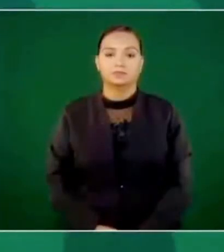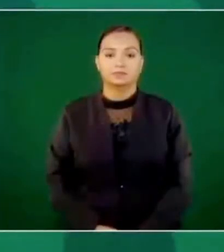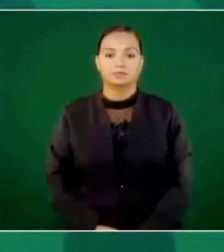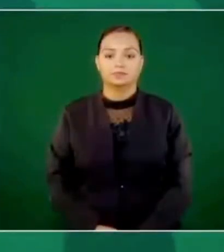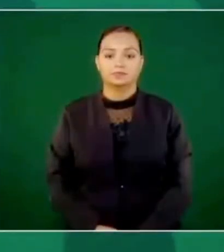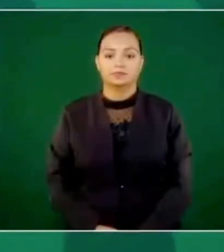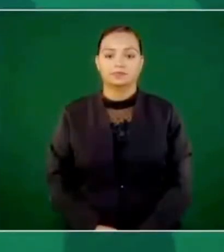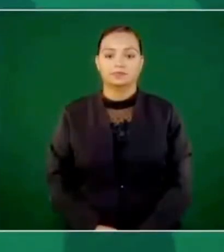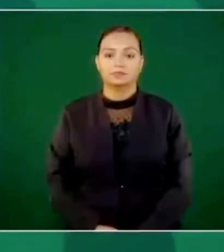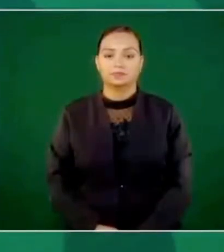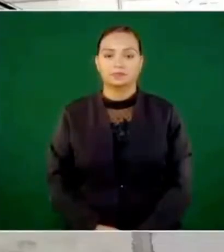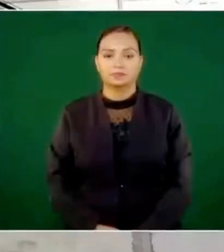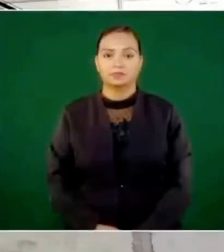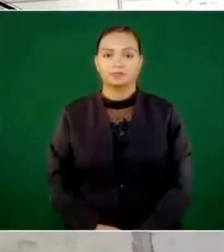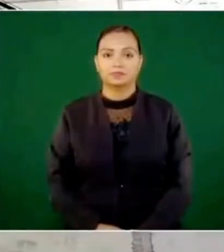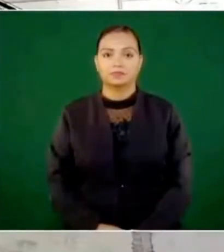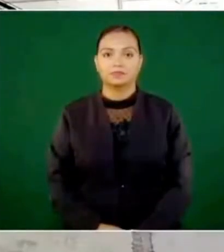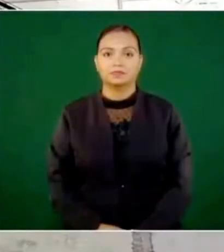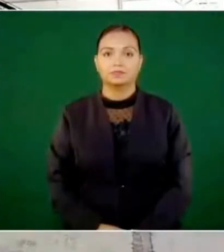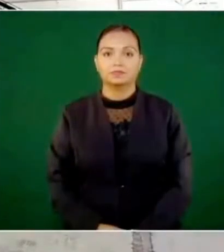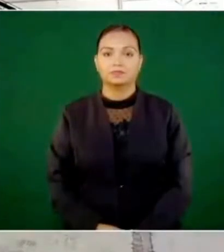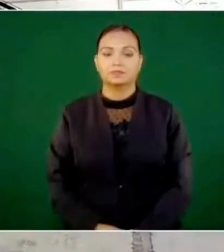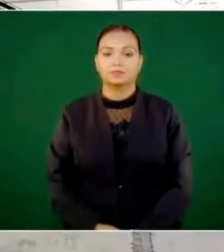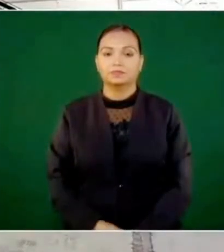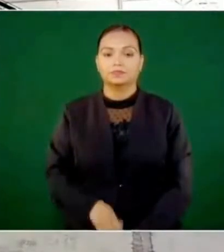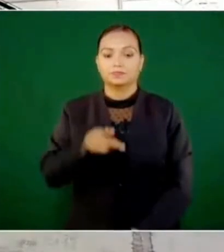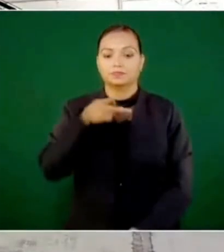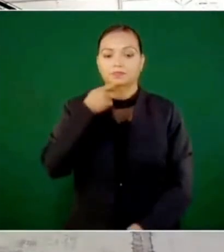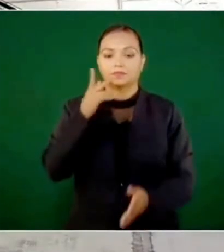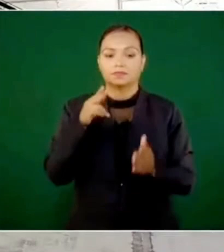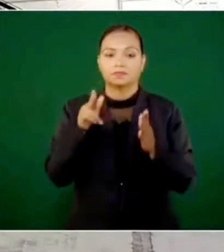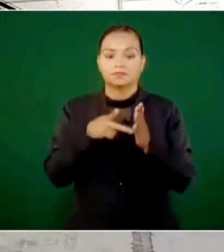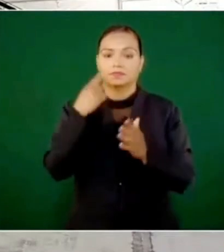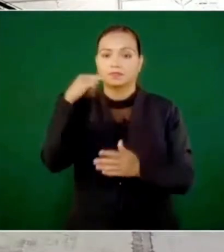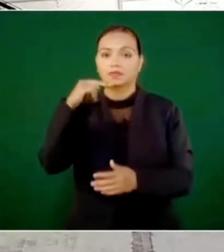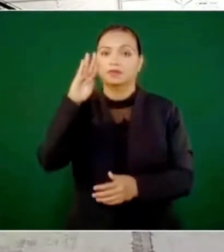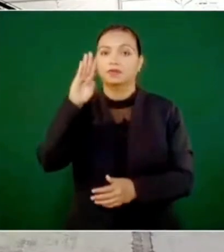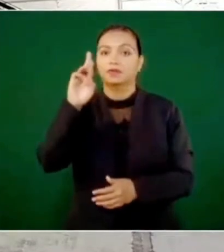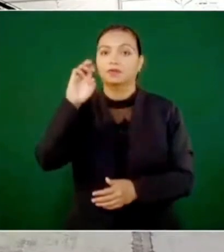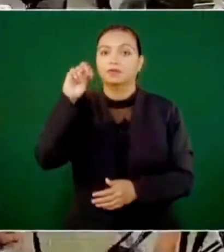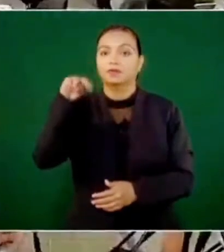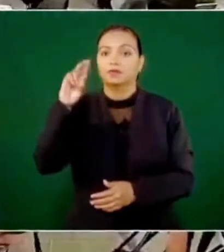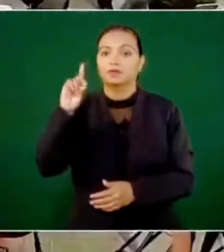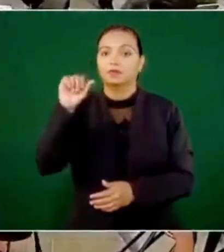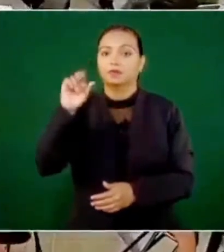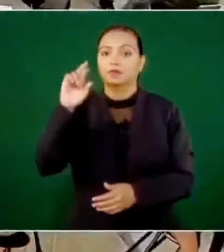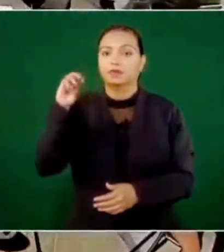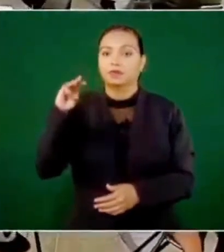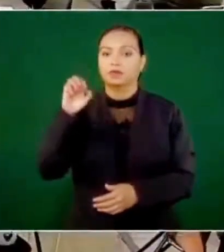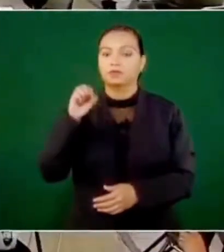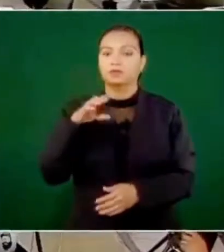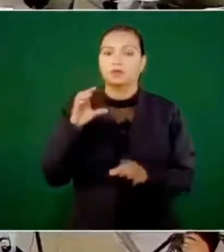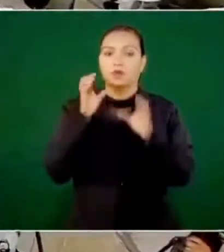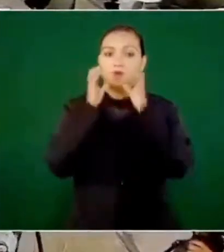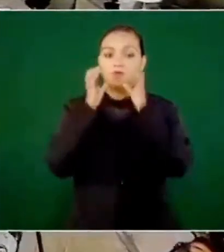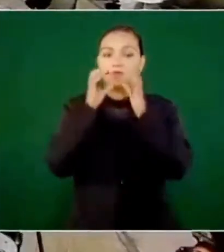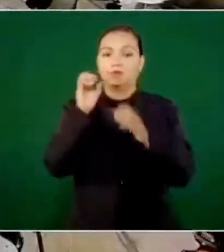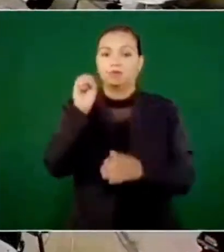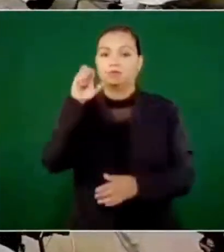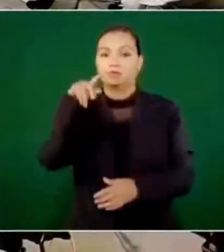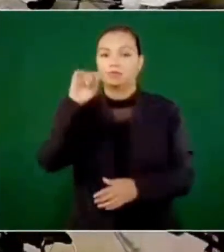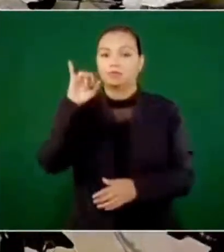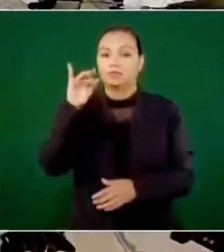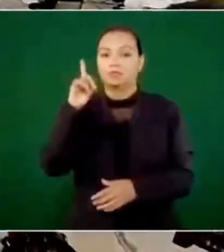eres de aquí, de Tamaulipas? De Tamaulipas. Mi nombre es Brenda Ramos, de los medios de comunicación Sentido Común y Tribuna